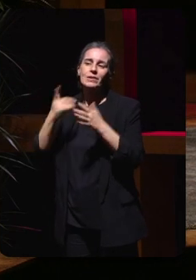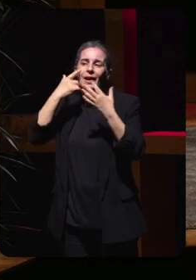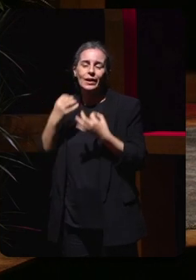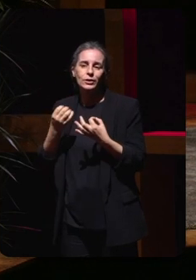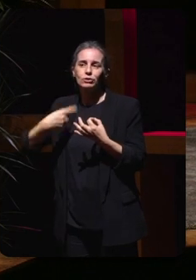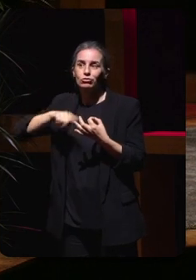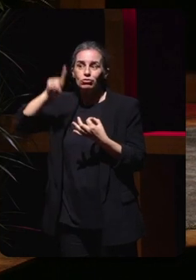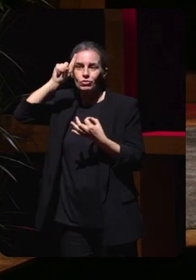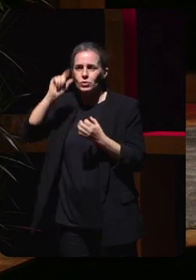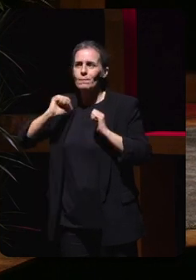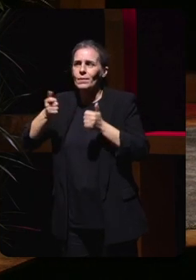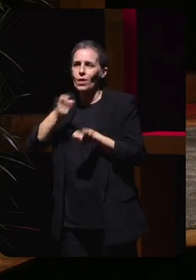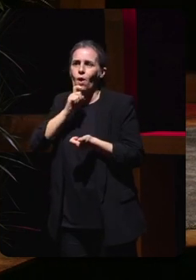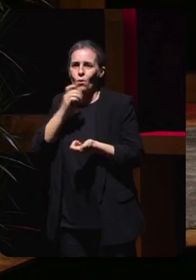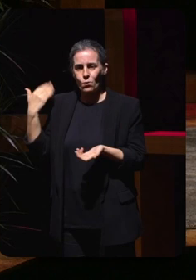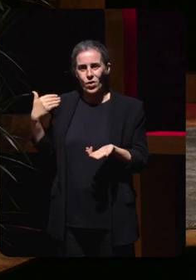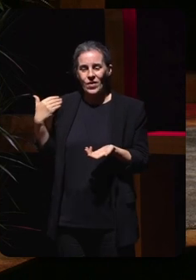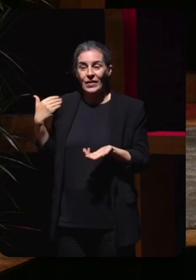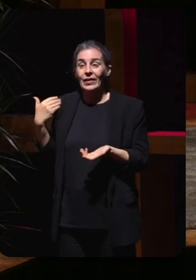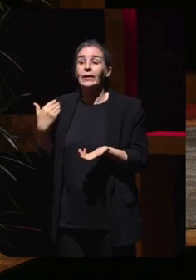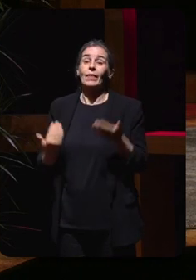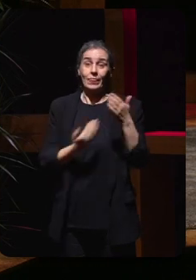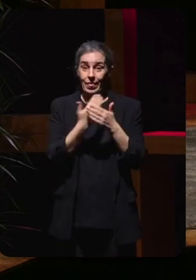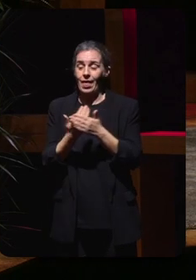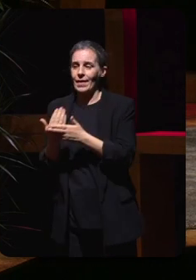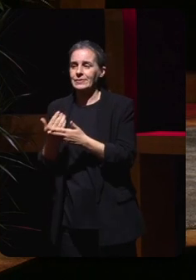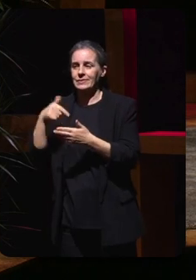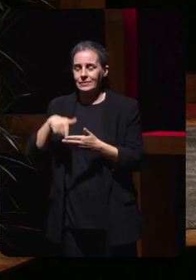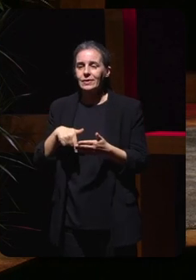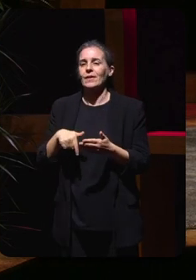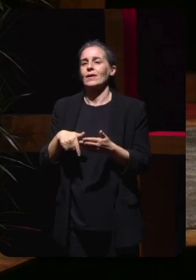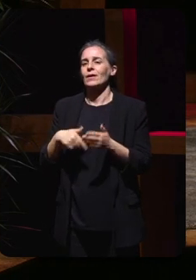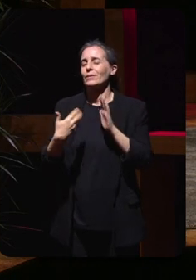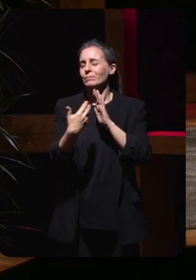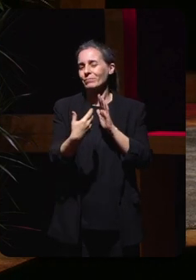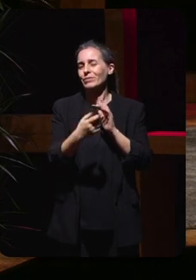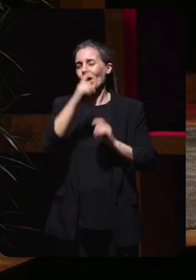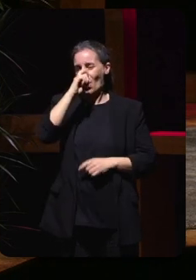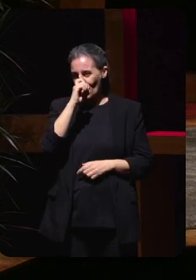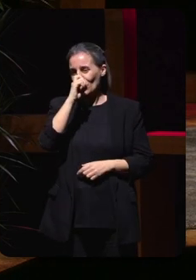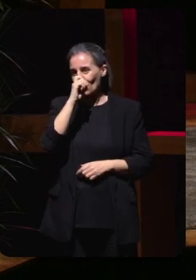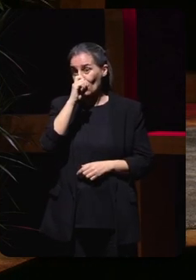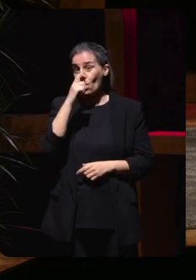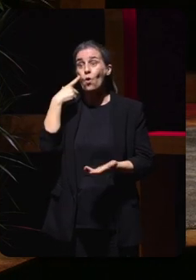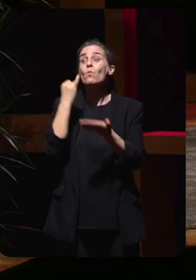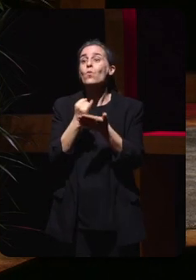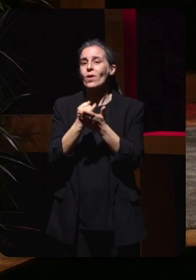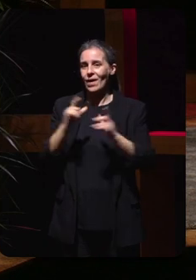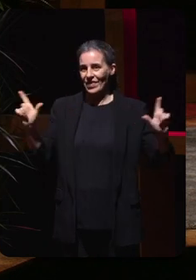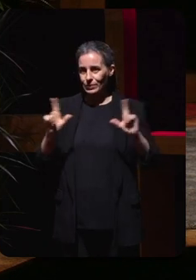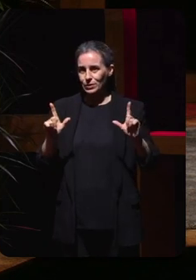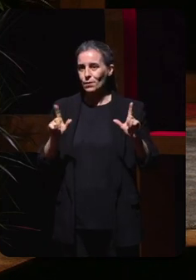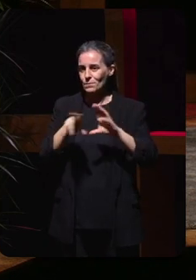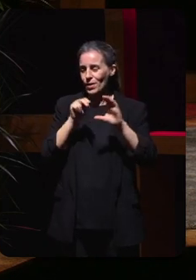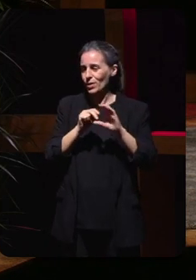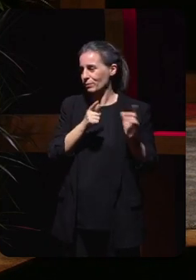sabemos cómo empezó Rosa en televisión. Y ella estos días, estando aquí, recordó su casting, ha conseguido el vídeo, su casting para entrar en televisión